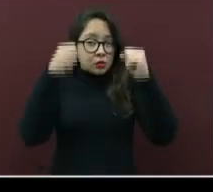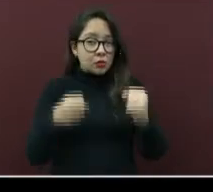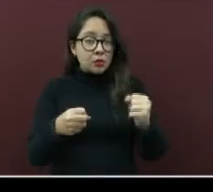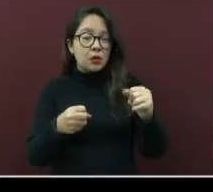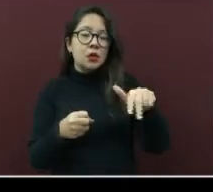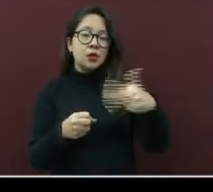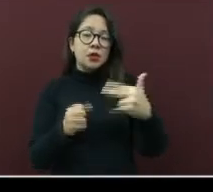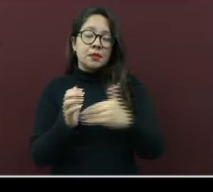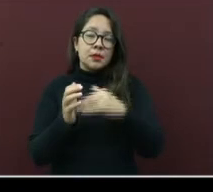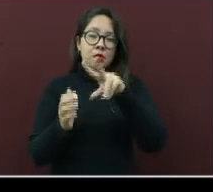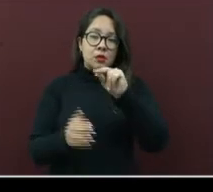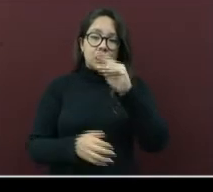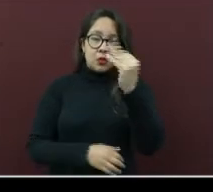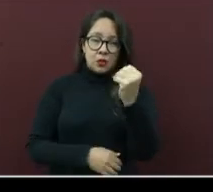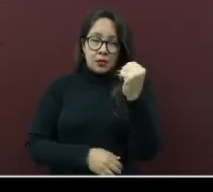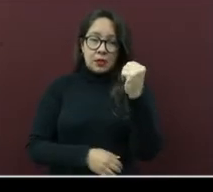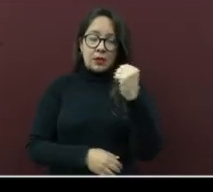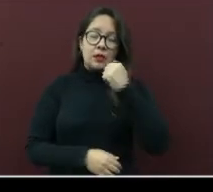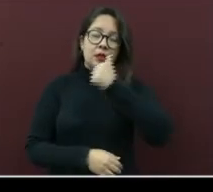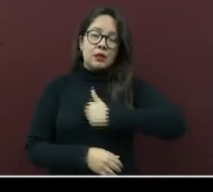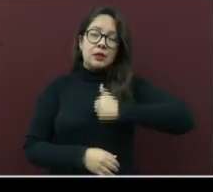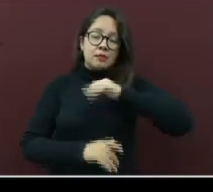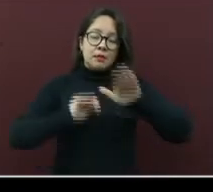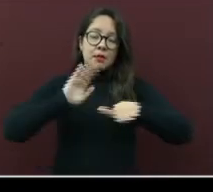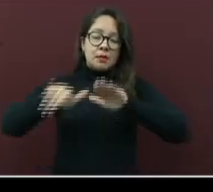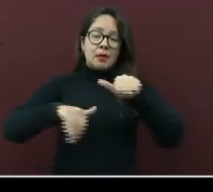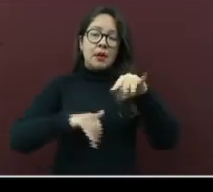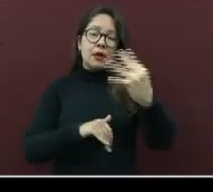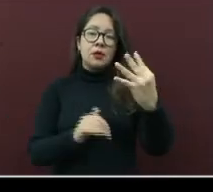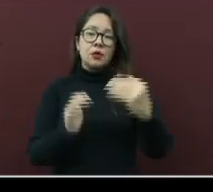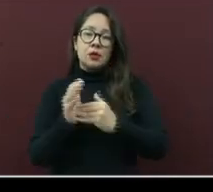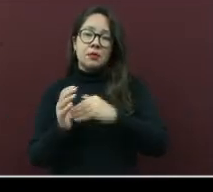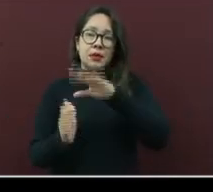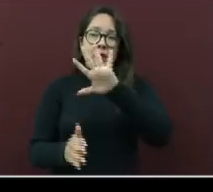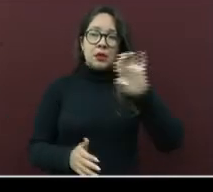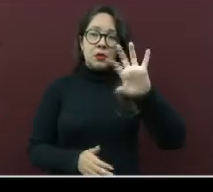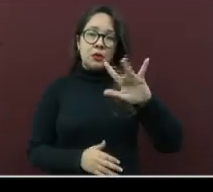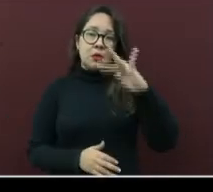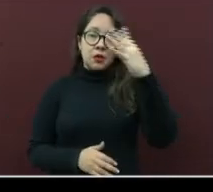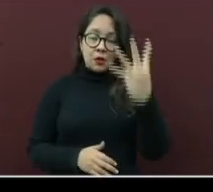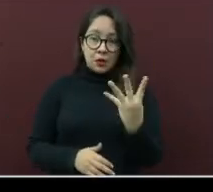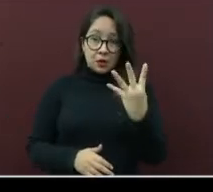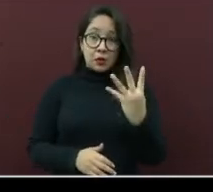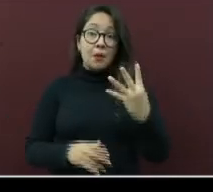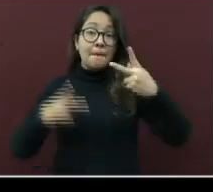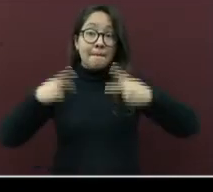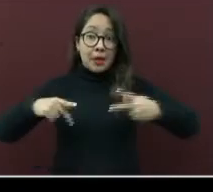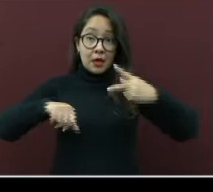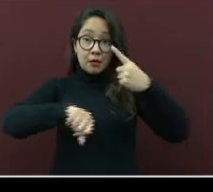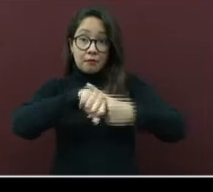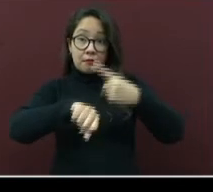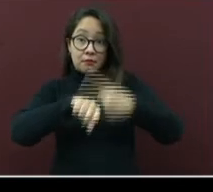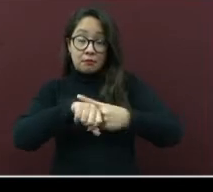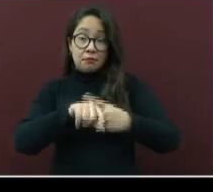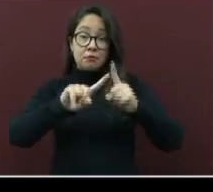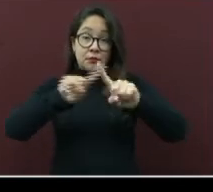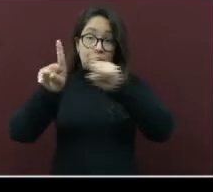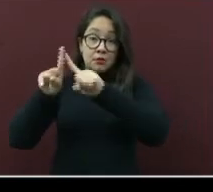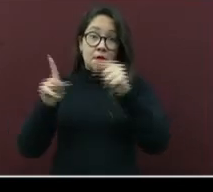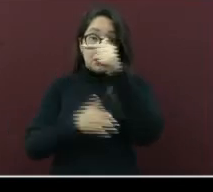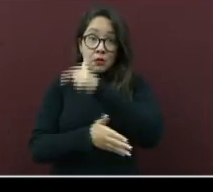89 y han fallecido 14 mil 554 enfermos en diferentes municipios